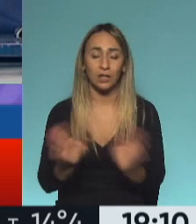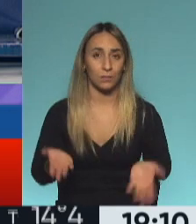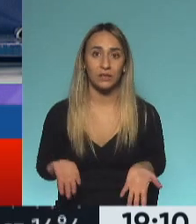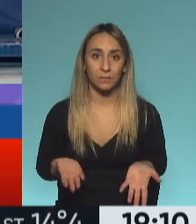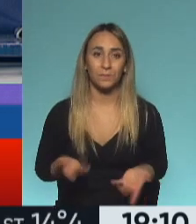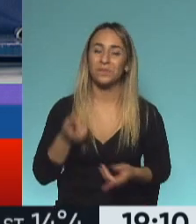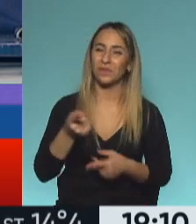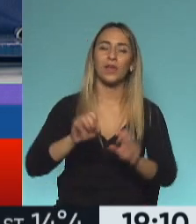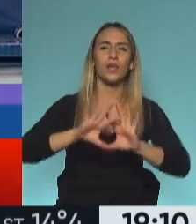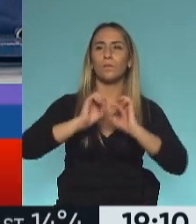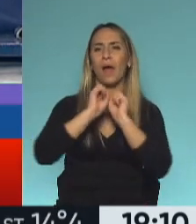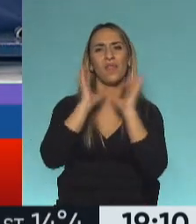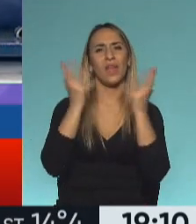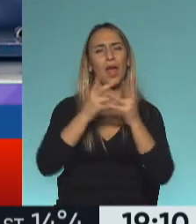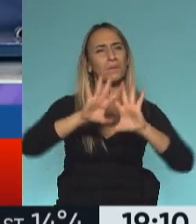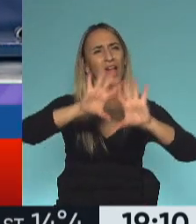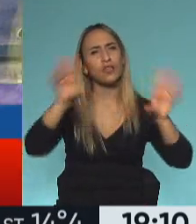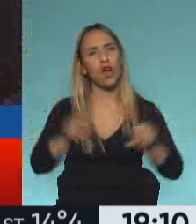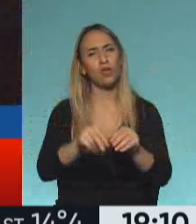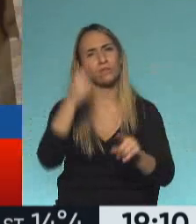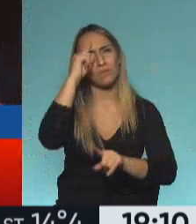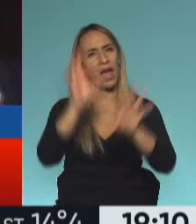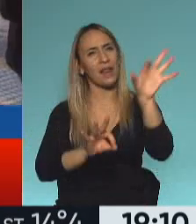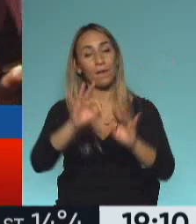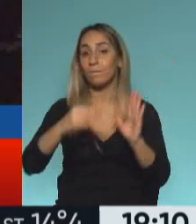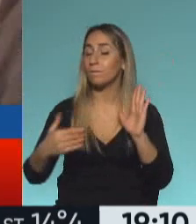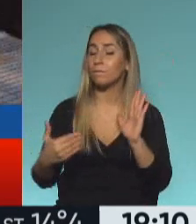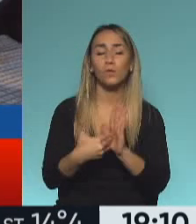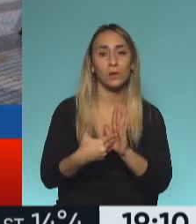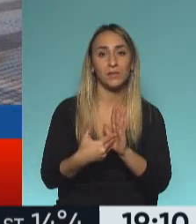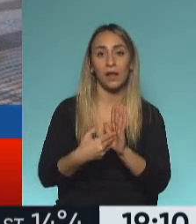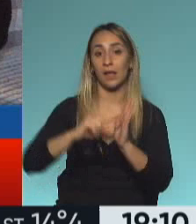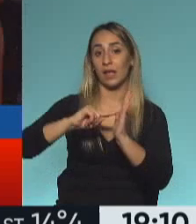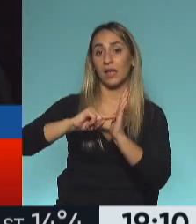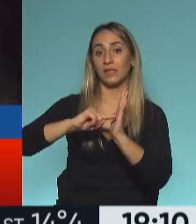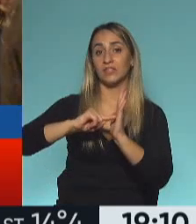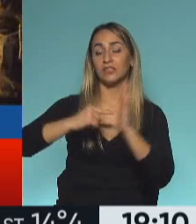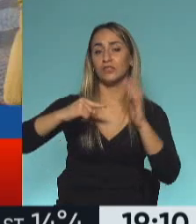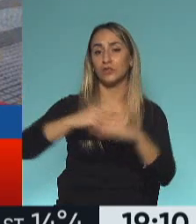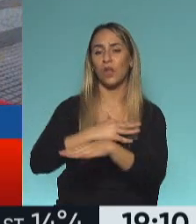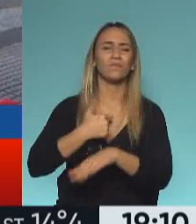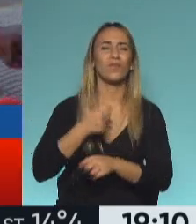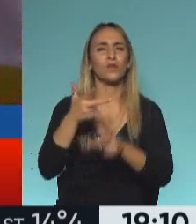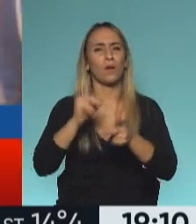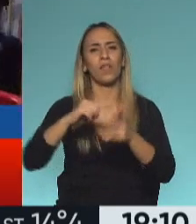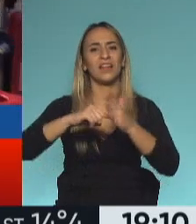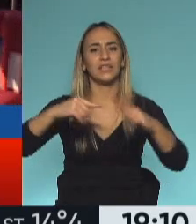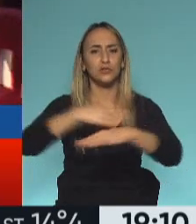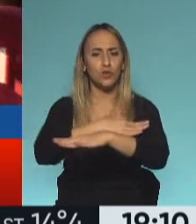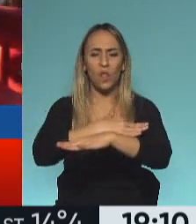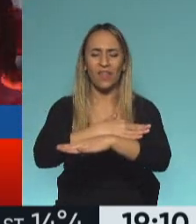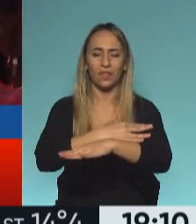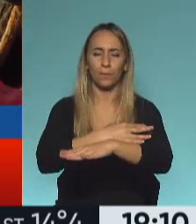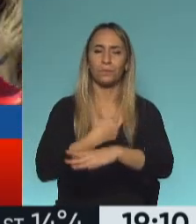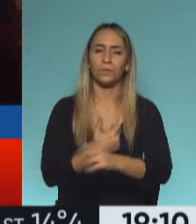pandemia es clave. Ciudad. Yo creo que no hay que hablar de ciudades, hay que hablar de conglomerados